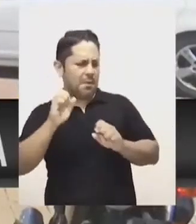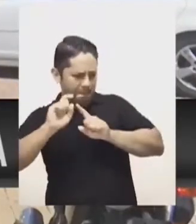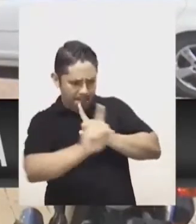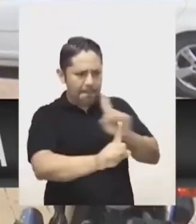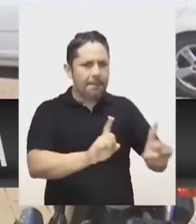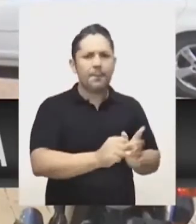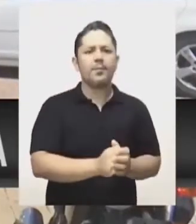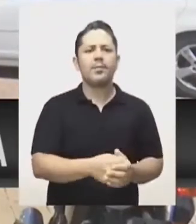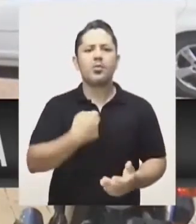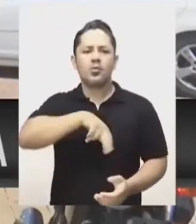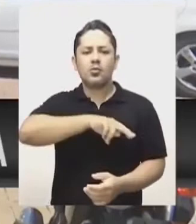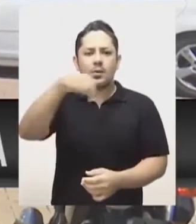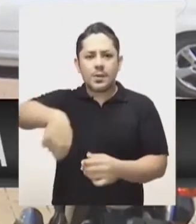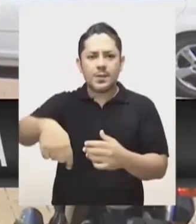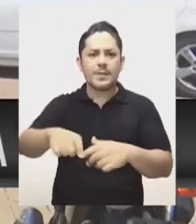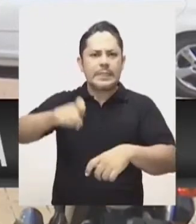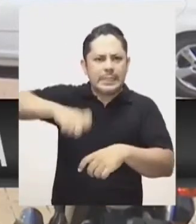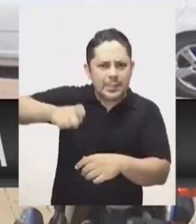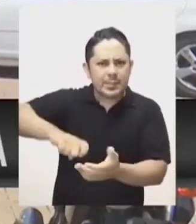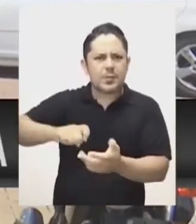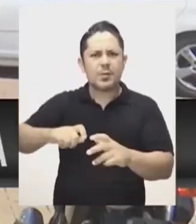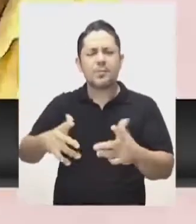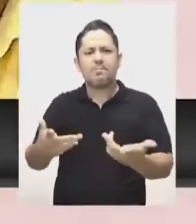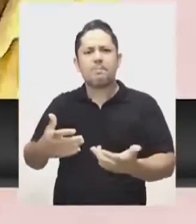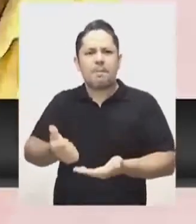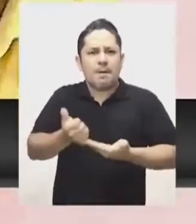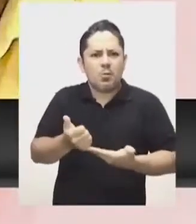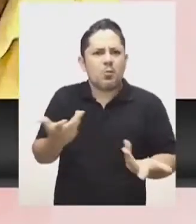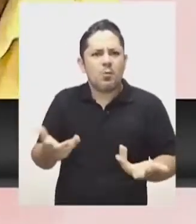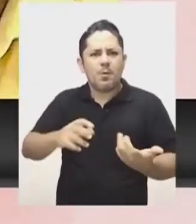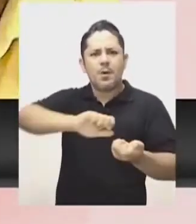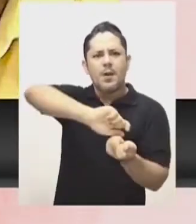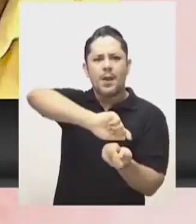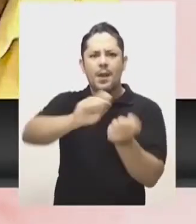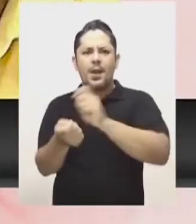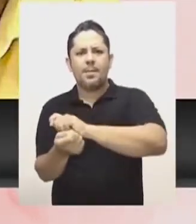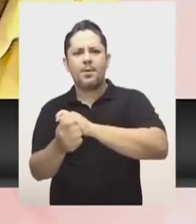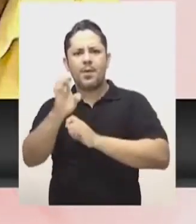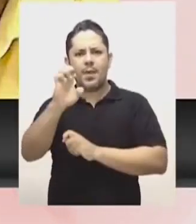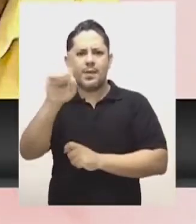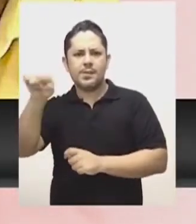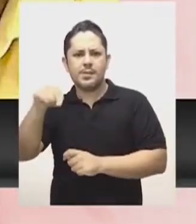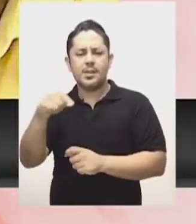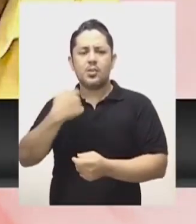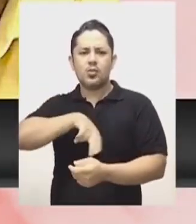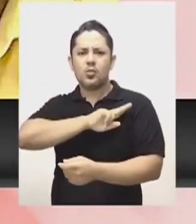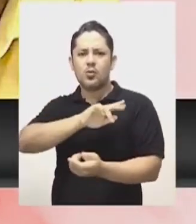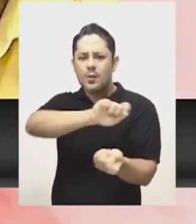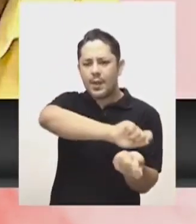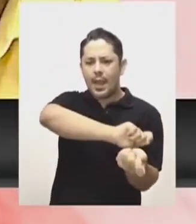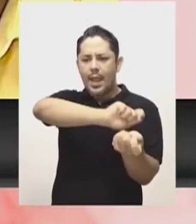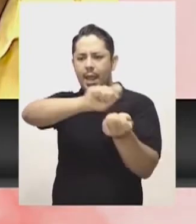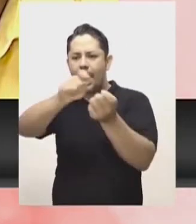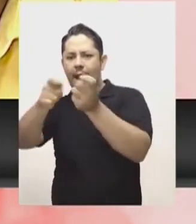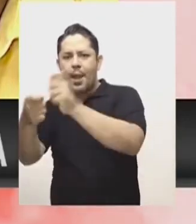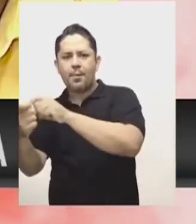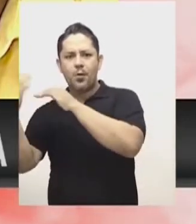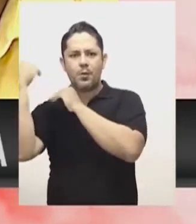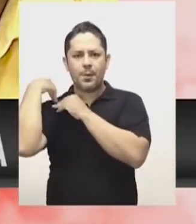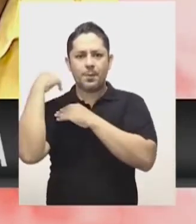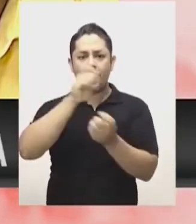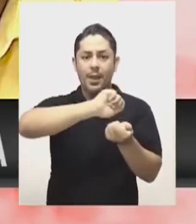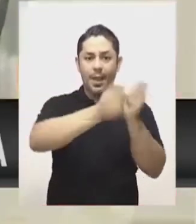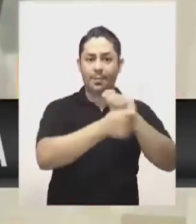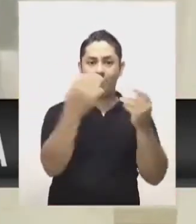del Estado, el secretario de Salud explicó. Otra cosa es el proceso de empalme que se está llevando prácticamente el primero de